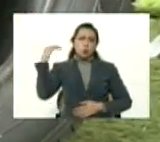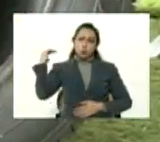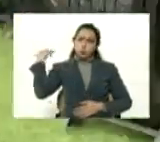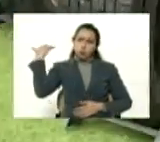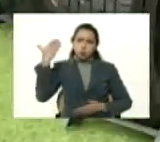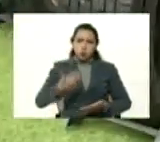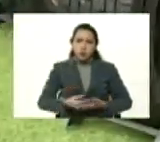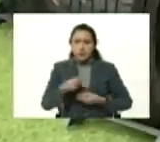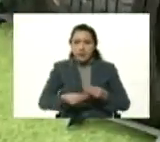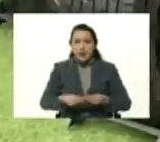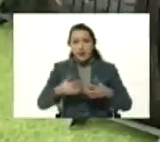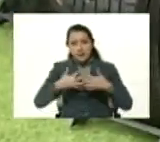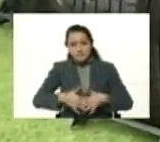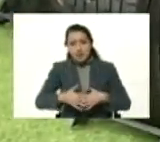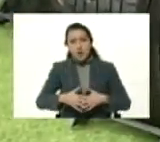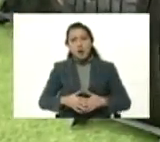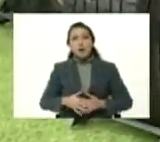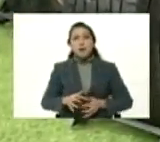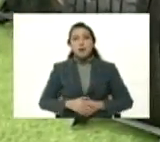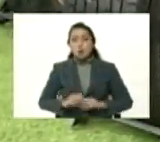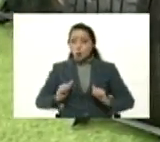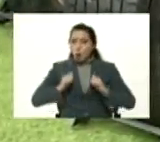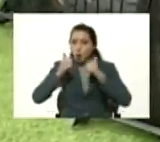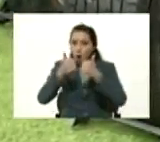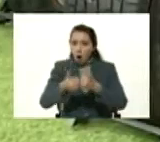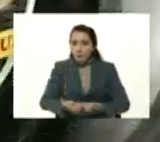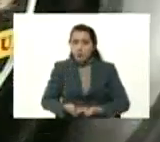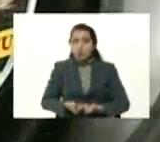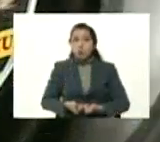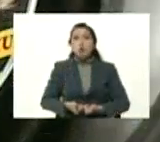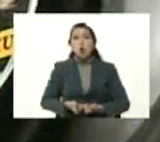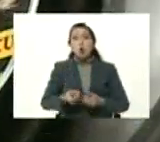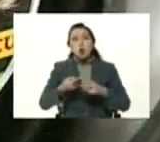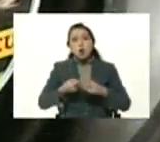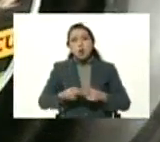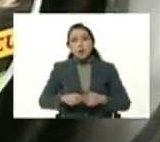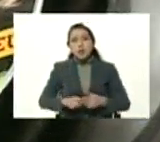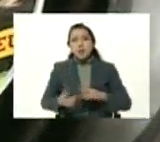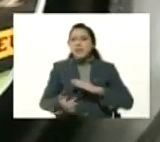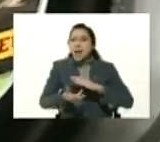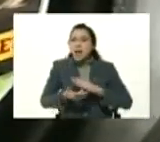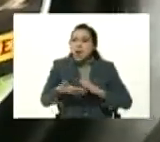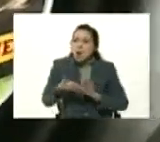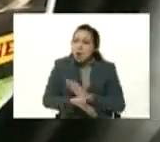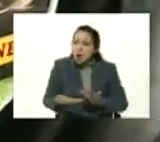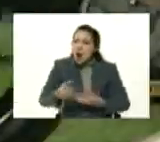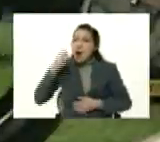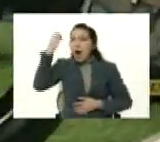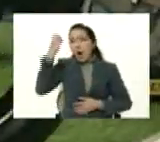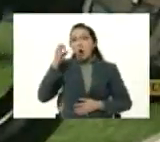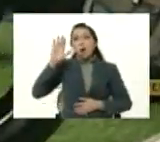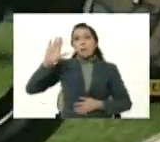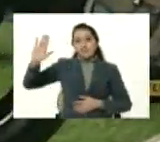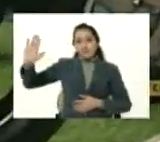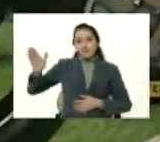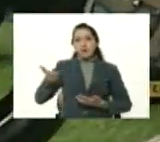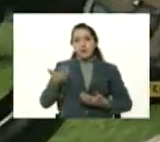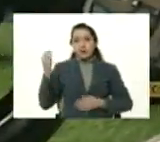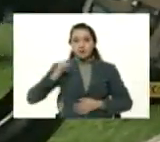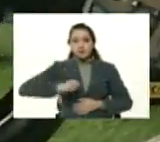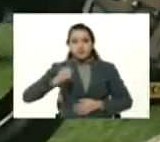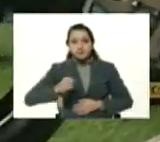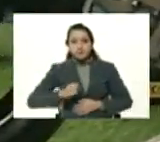Sí. Es una empresa que comenzó inicialmente. ¿Es tecnología de dónde? Es tecnología europea. Qué bueno. Prestigio,